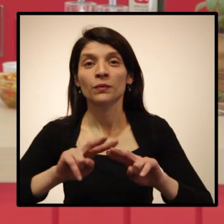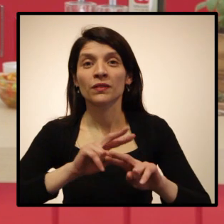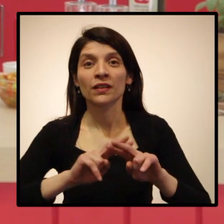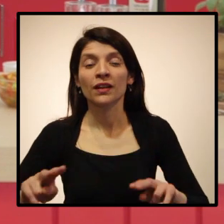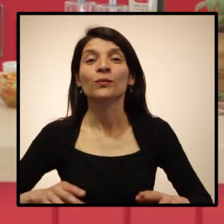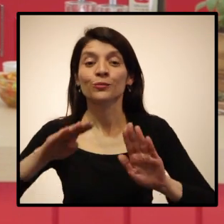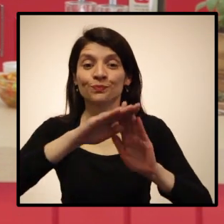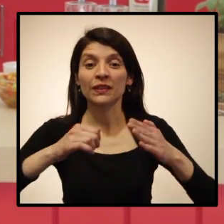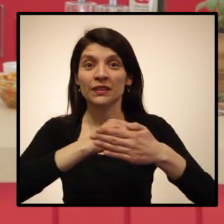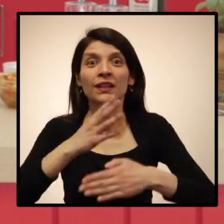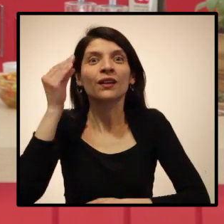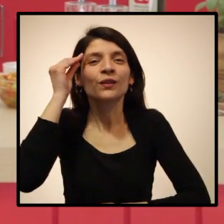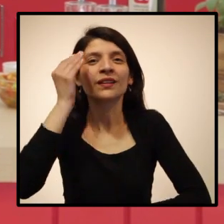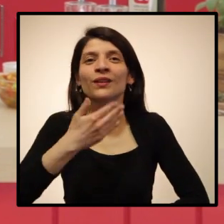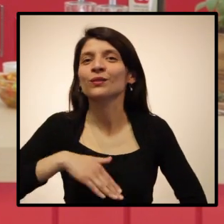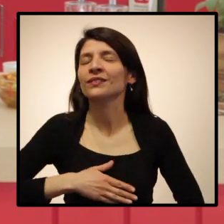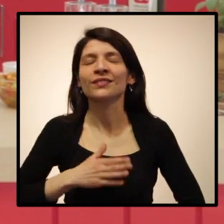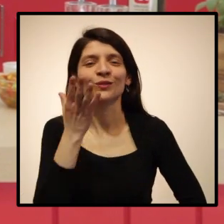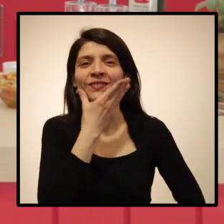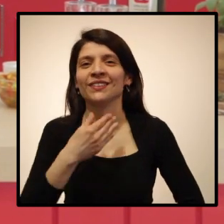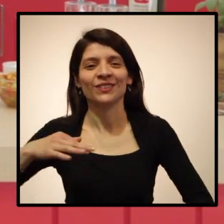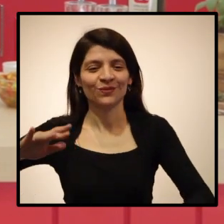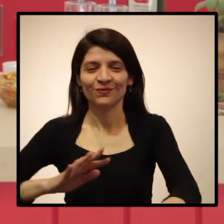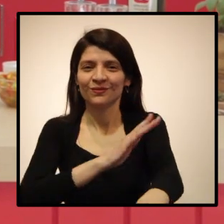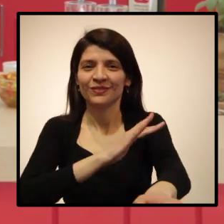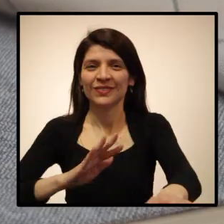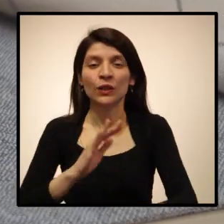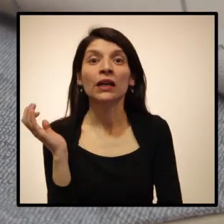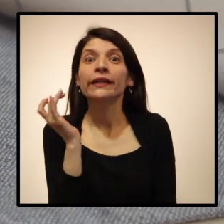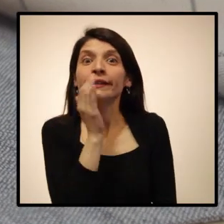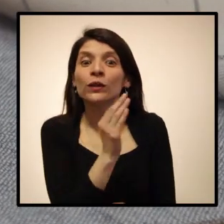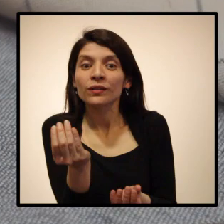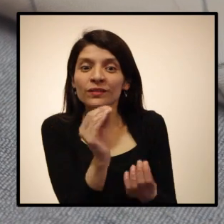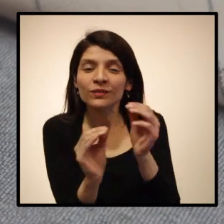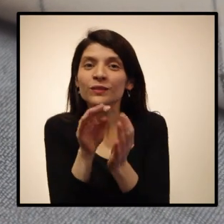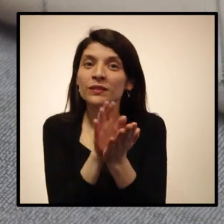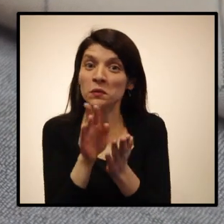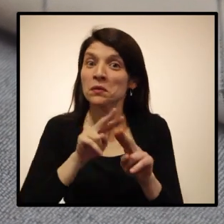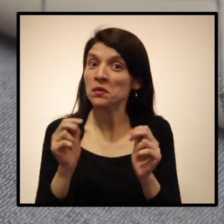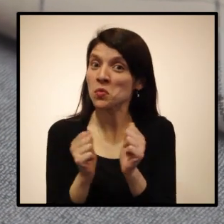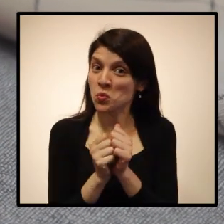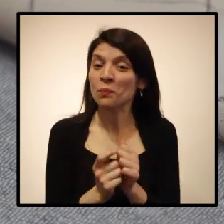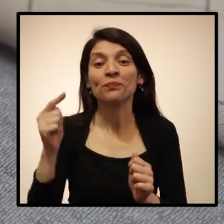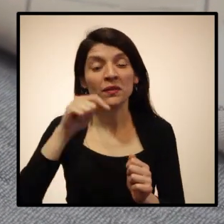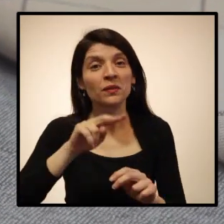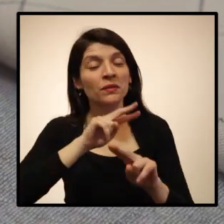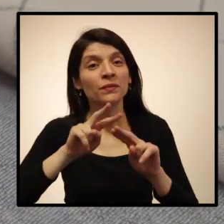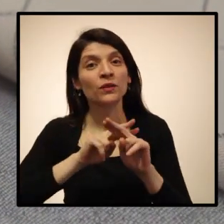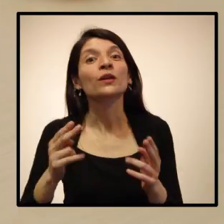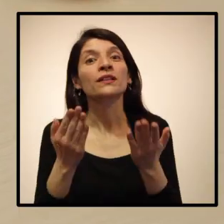Hoy prepararemos una receta que nos hará recordar nuestra linda costa, un rico estofado de marisco. ¿Preparémosla juntos? Para esta